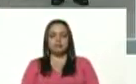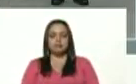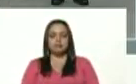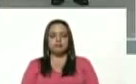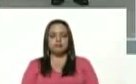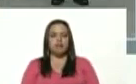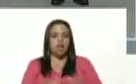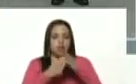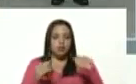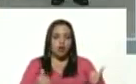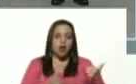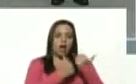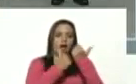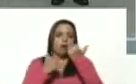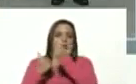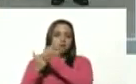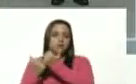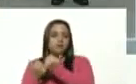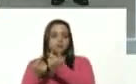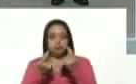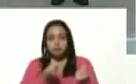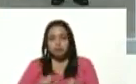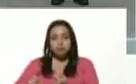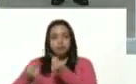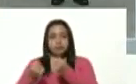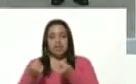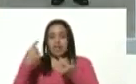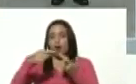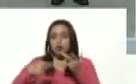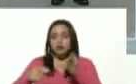y todo el apoyo en recursos materiales.